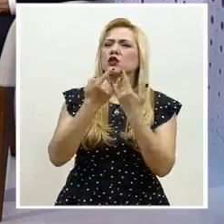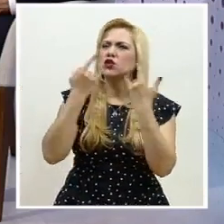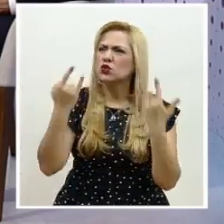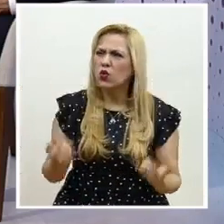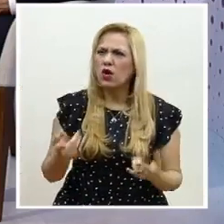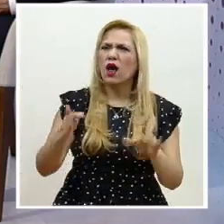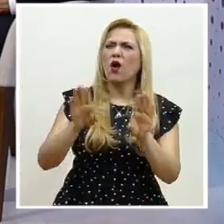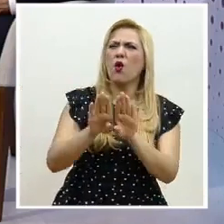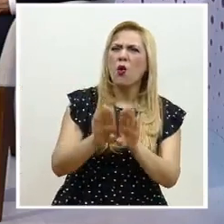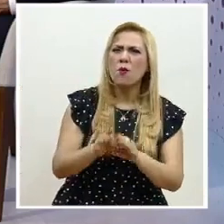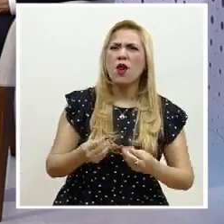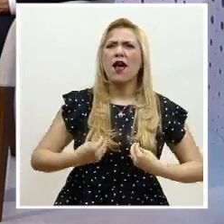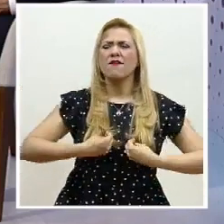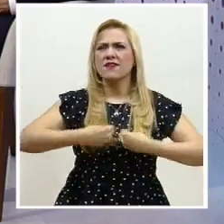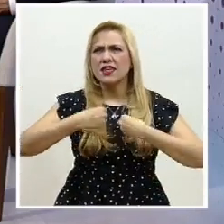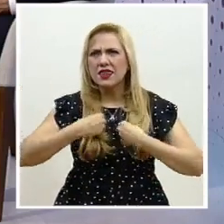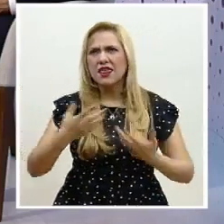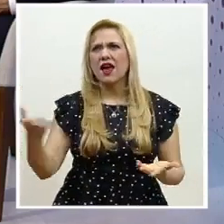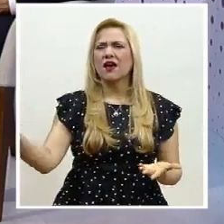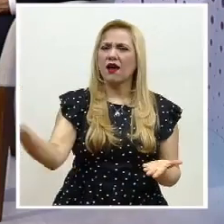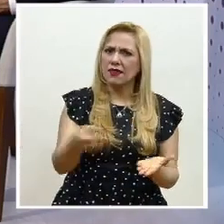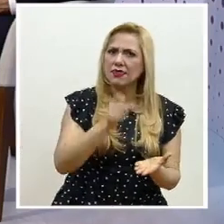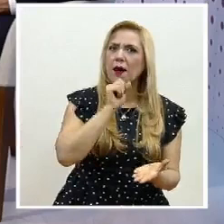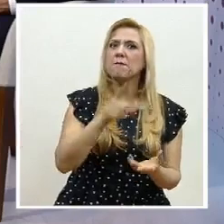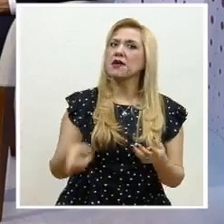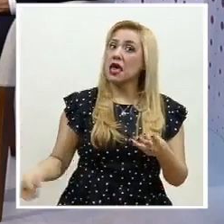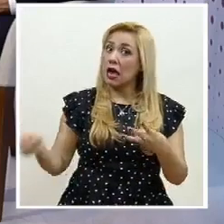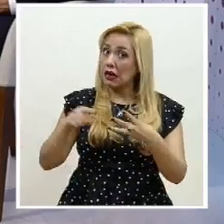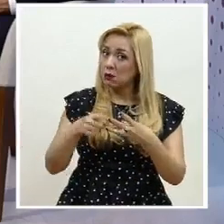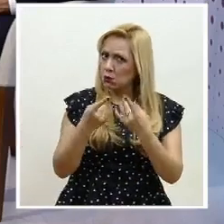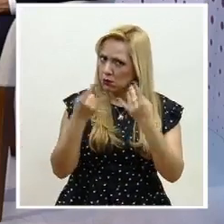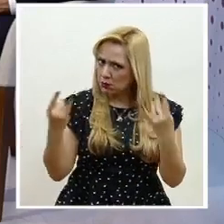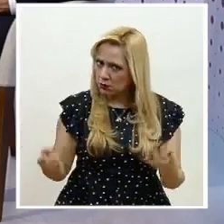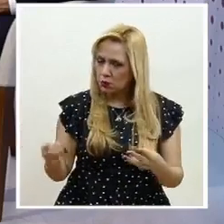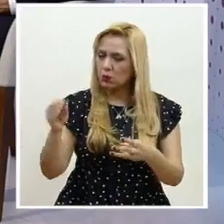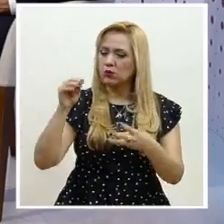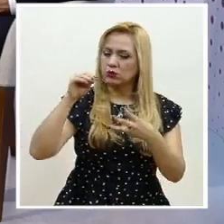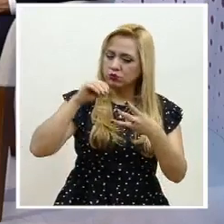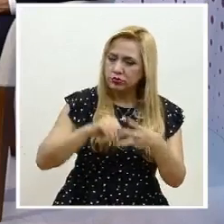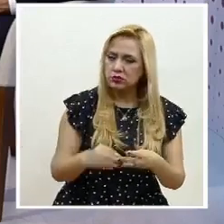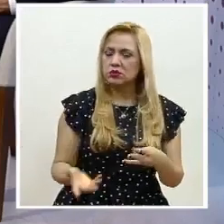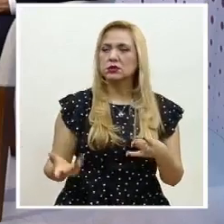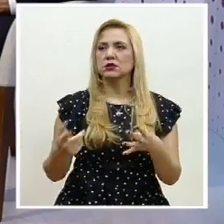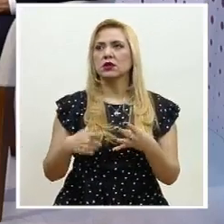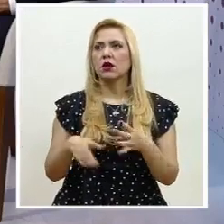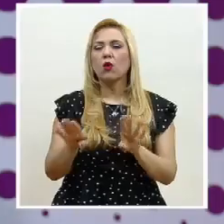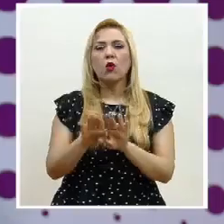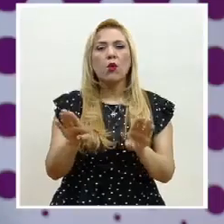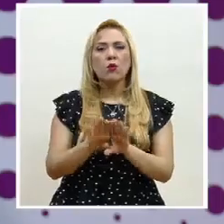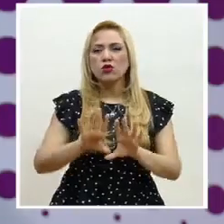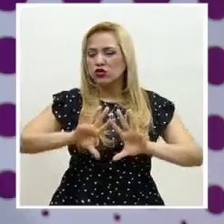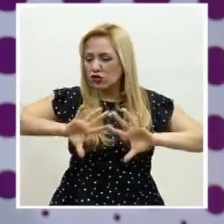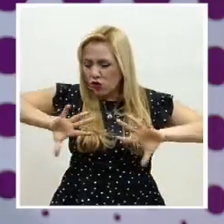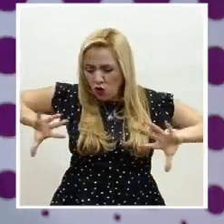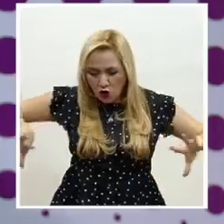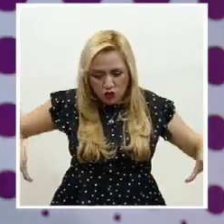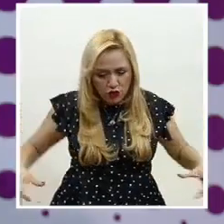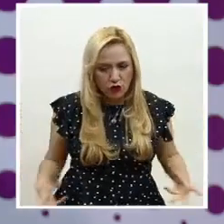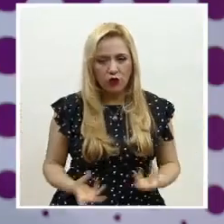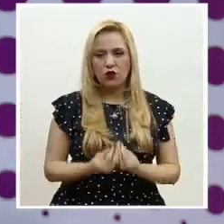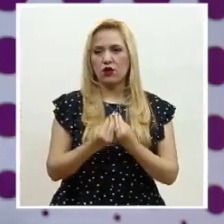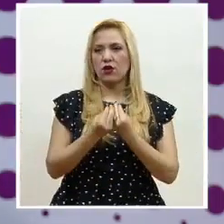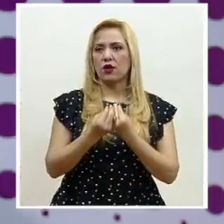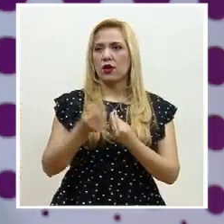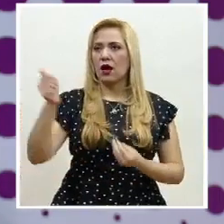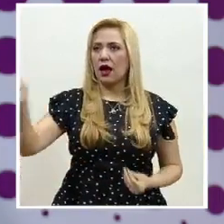las formaciones, para dar un punto, no nos va a dar un resultado uniforme en todos los casos. Entonces, a llegarnos de estos perfiles